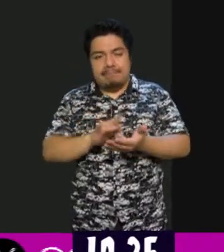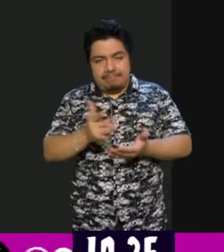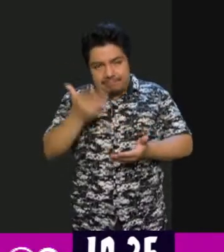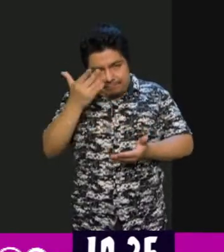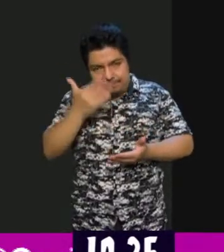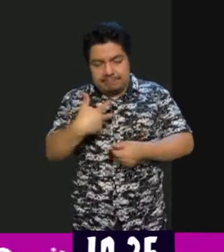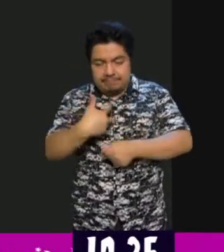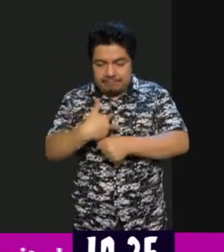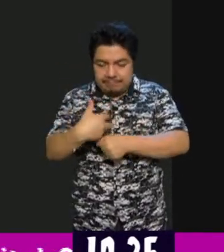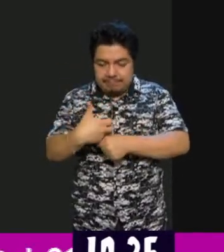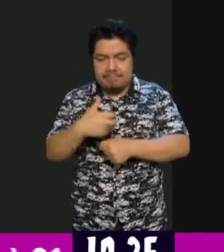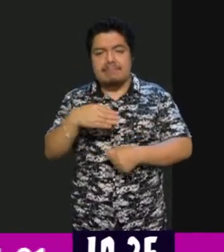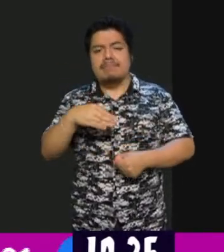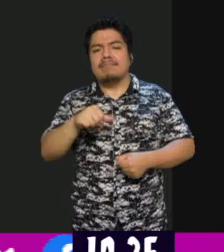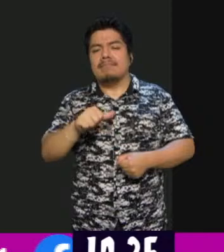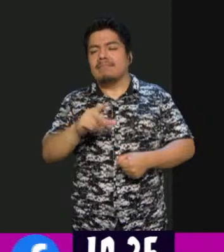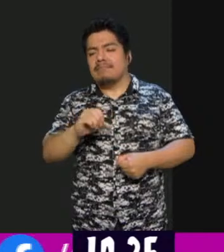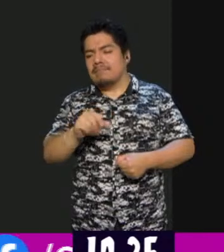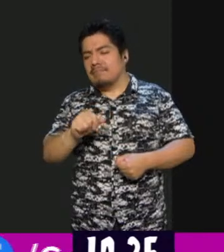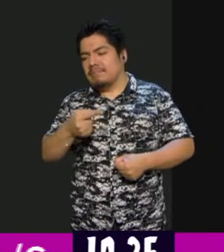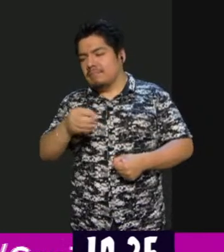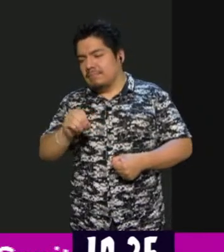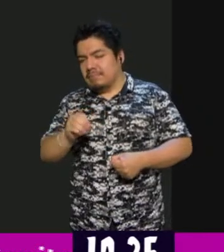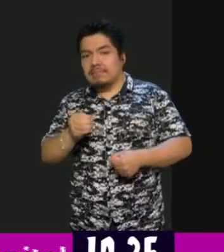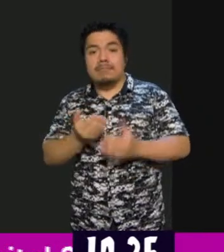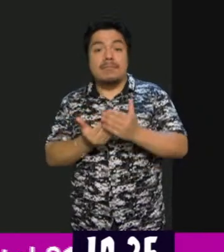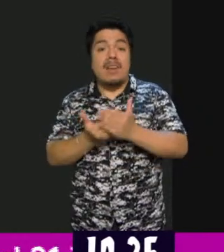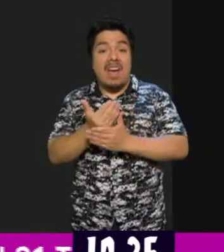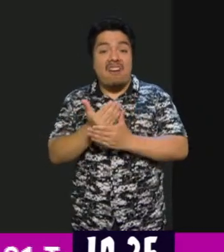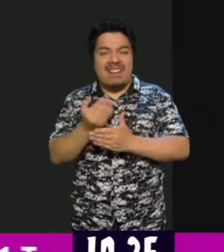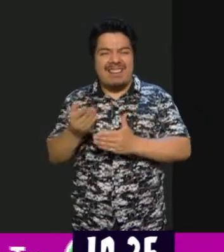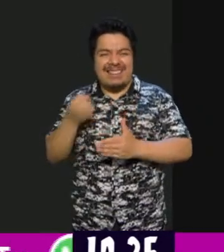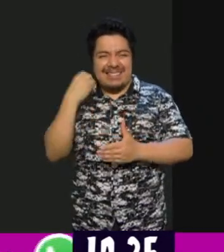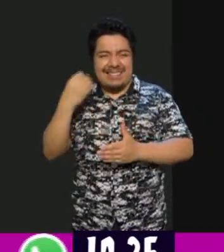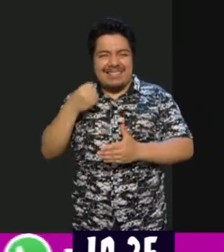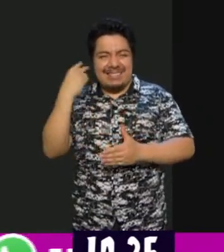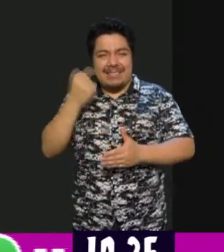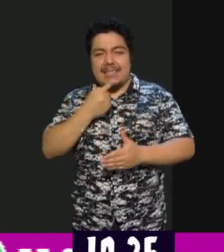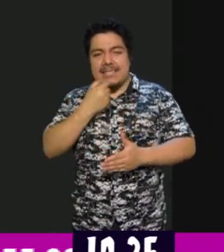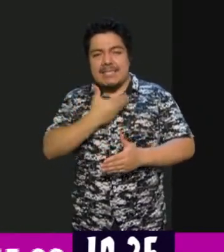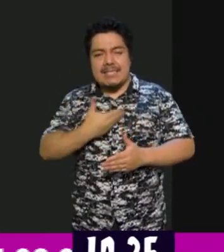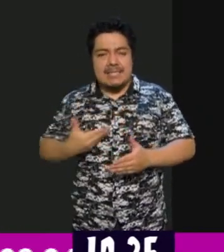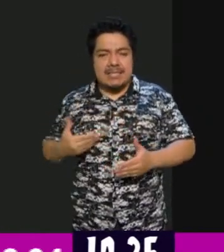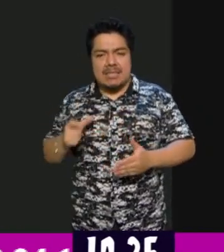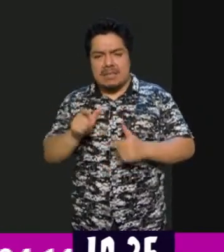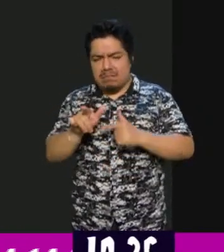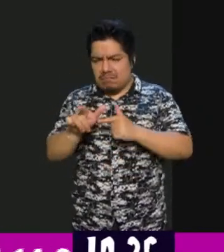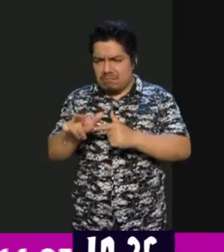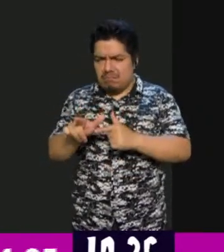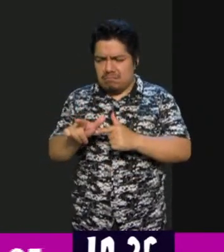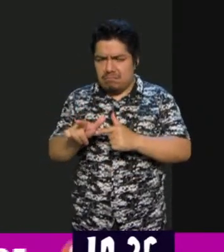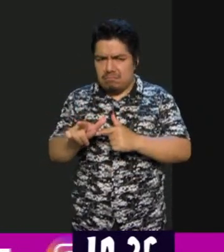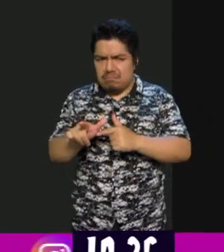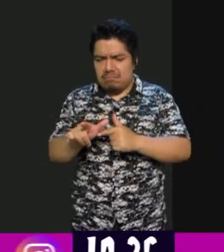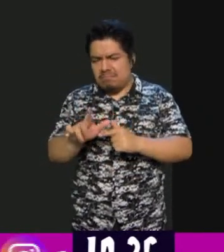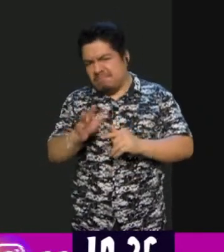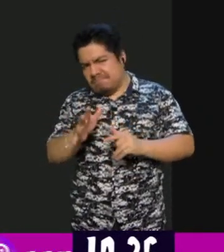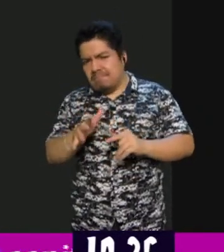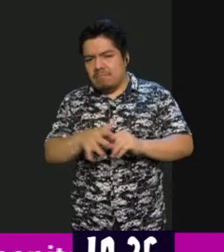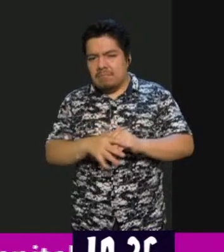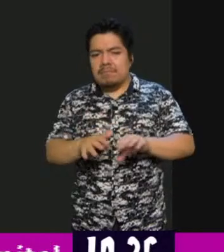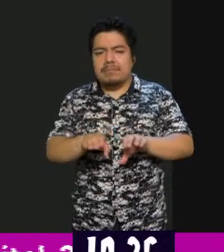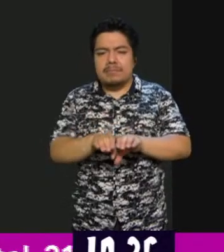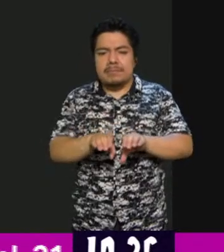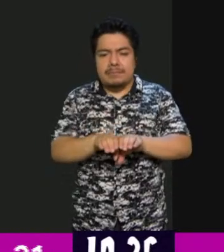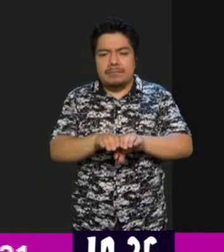espacio. Marco Antonio, ¿desde cuándo sigues las mañaneras? Pues fíjate que no las sigo, sino que fui o sigo